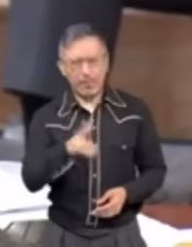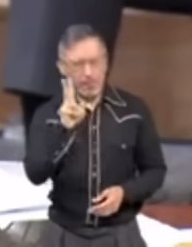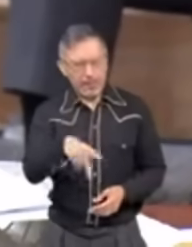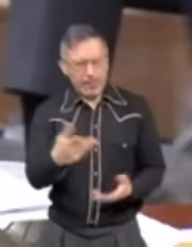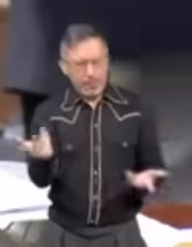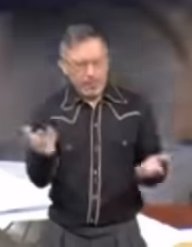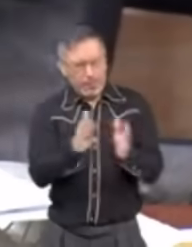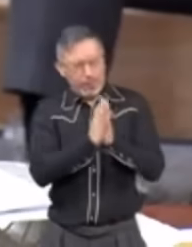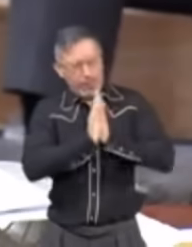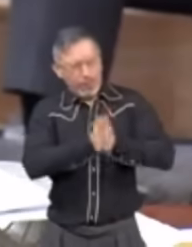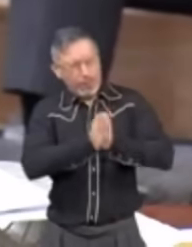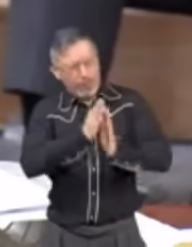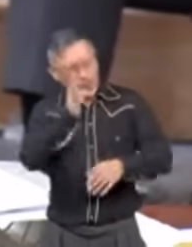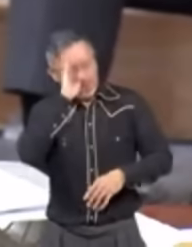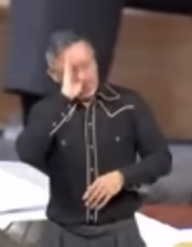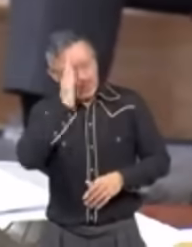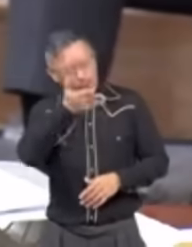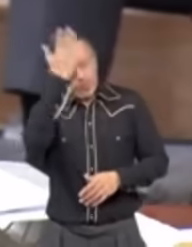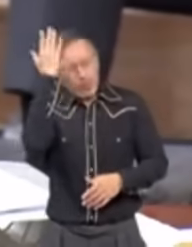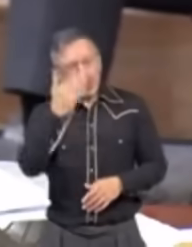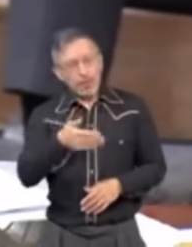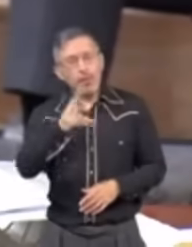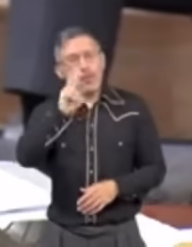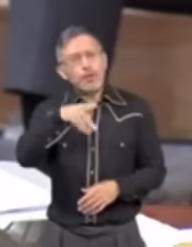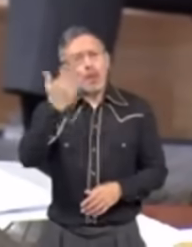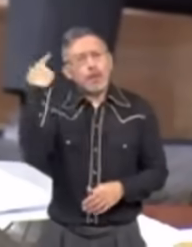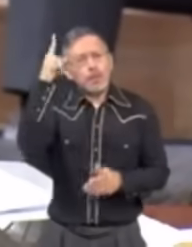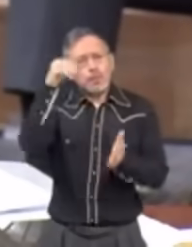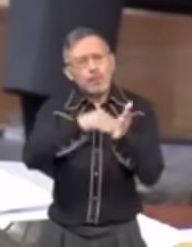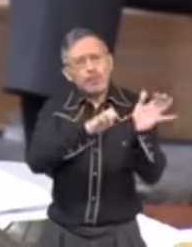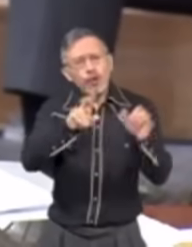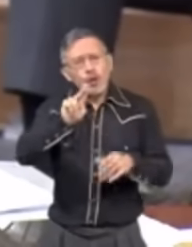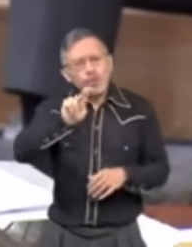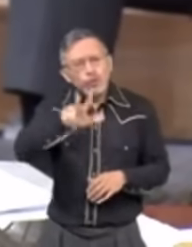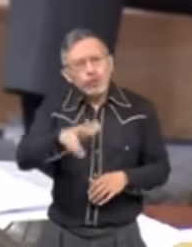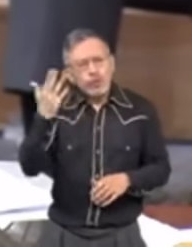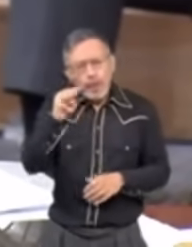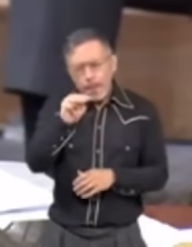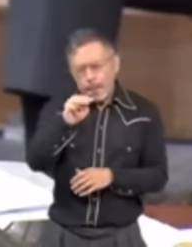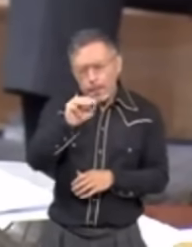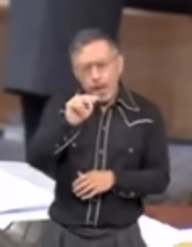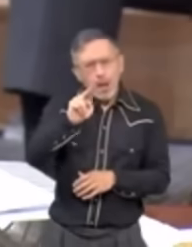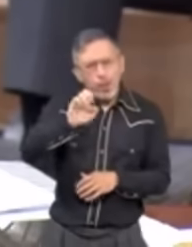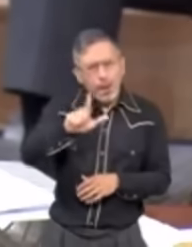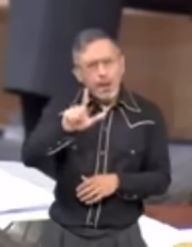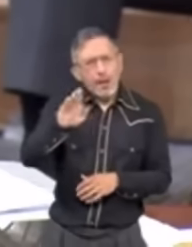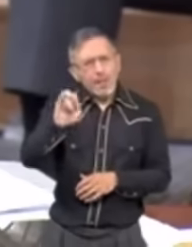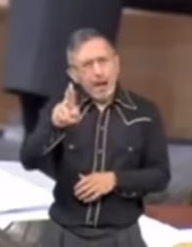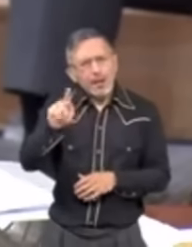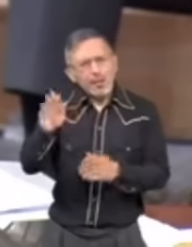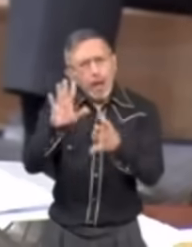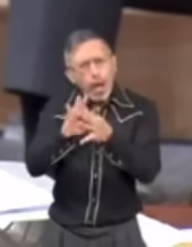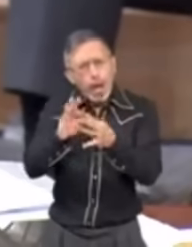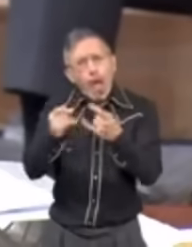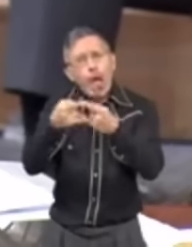del 88, del brazo de Manuel Bartlett. Mira qué bonita autoridad moral.